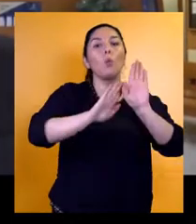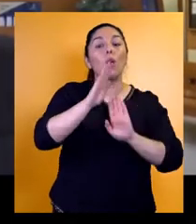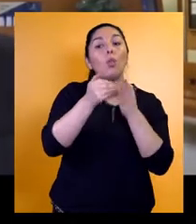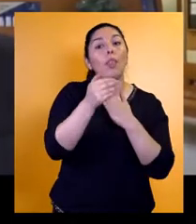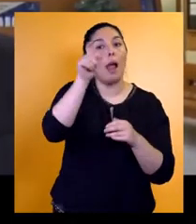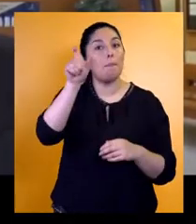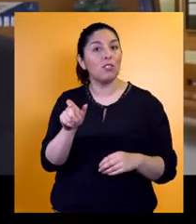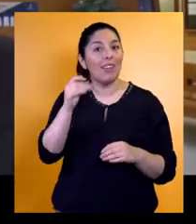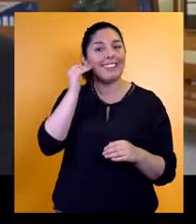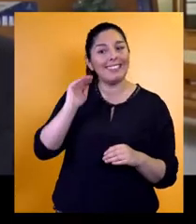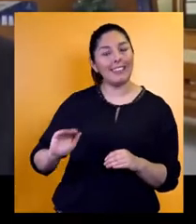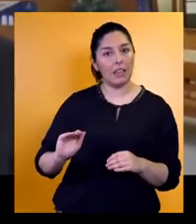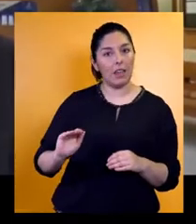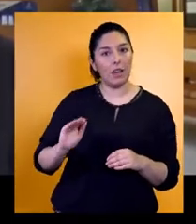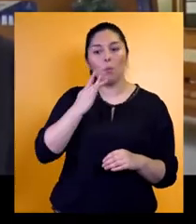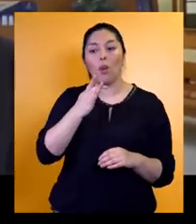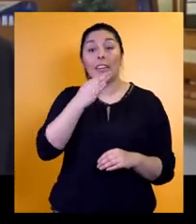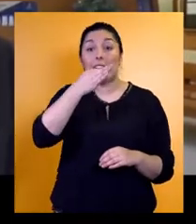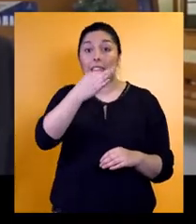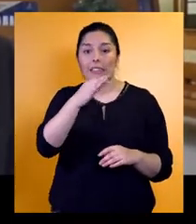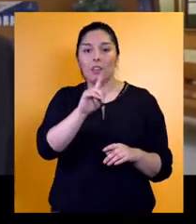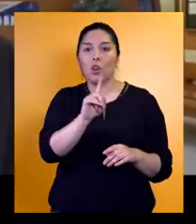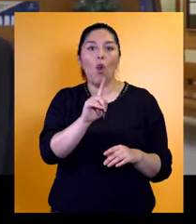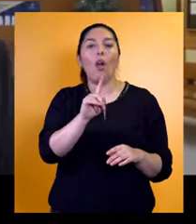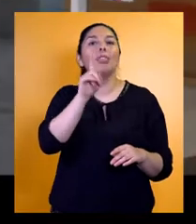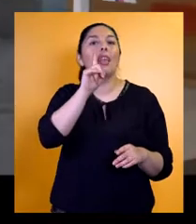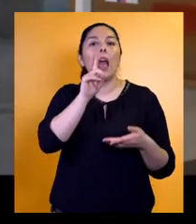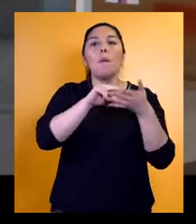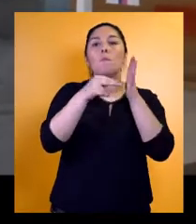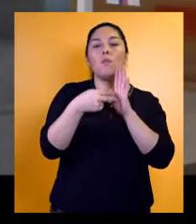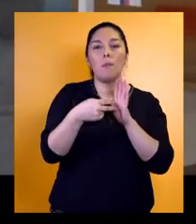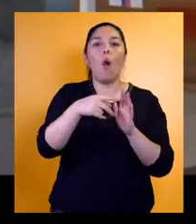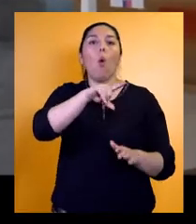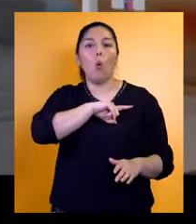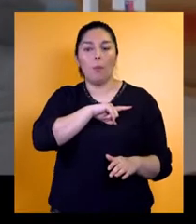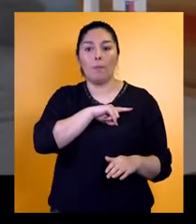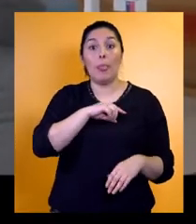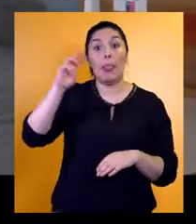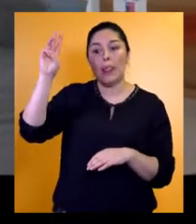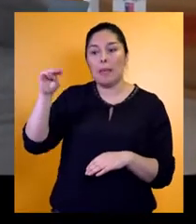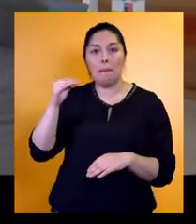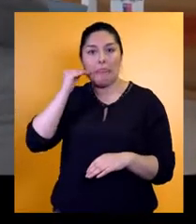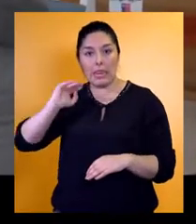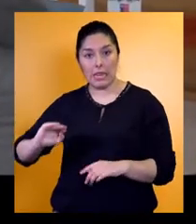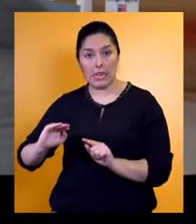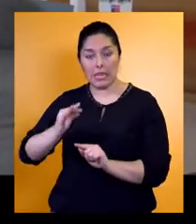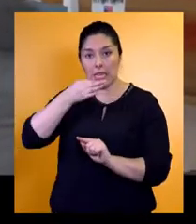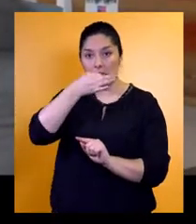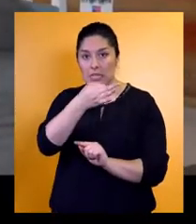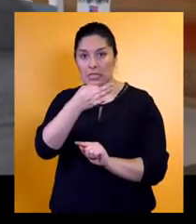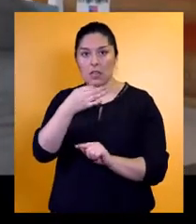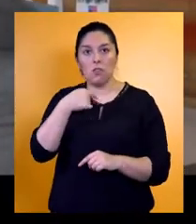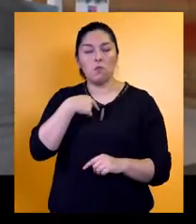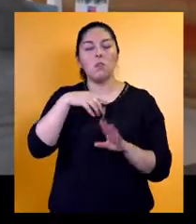la acusación no reúnen los elementos del tipo penal. Por su parte, la madre de la menor víctima de los hechos investigados se